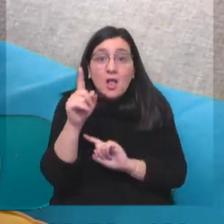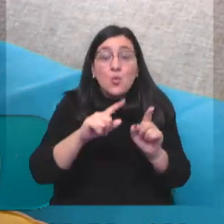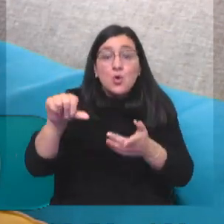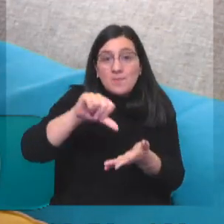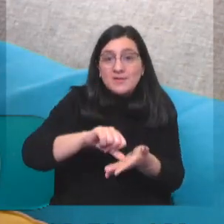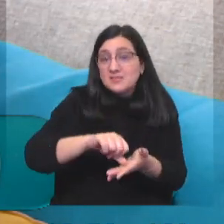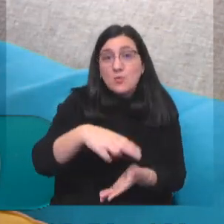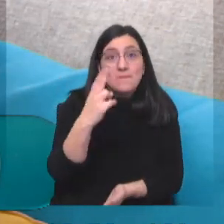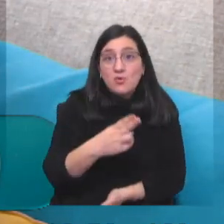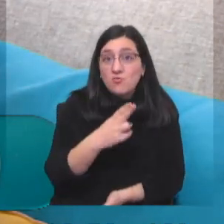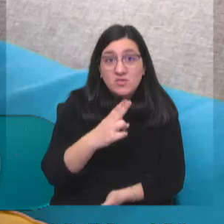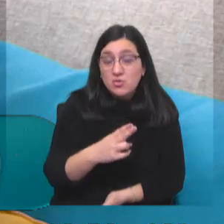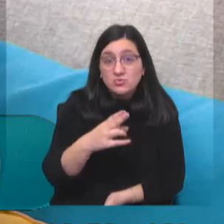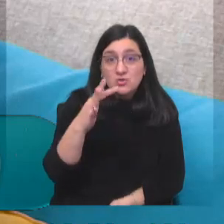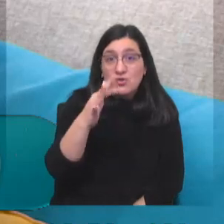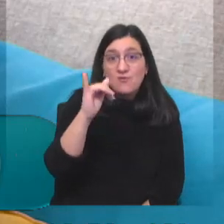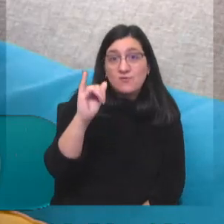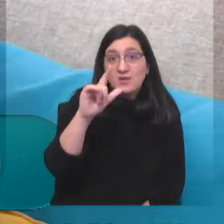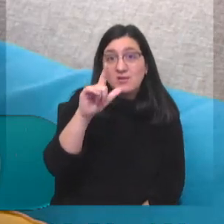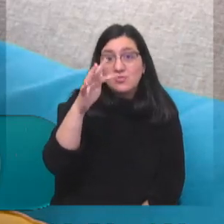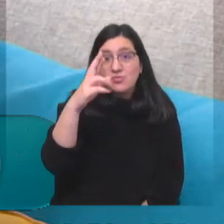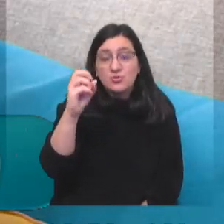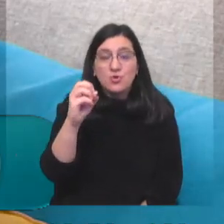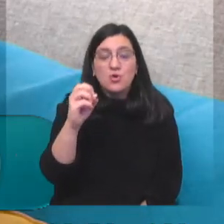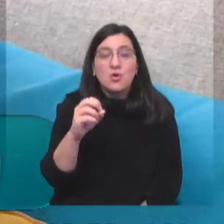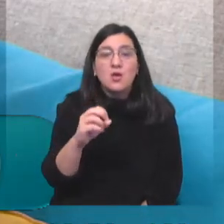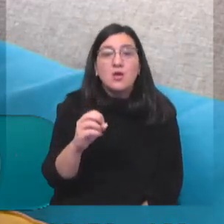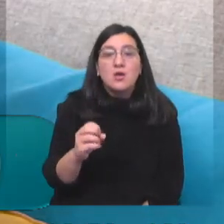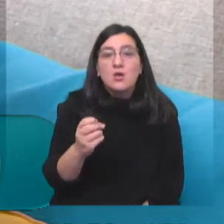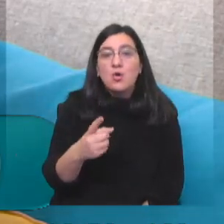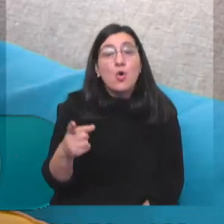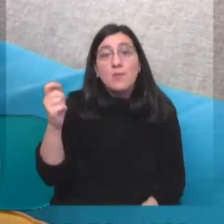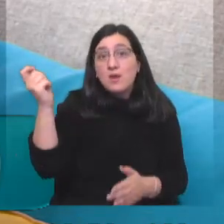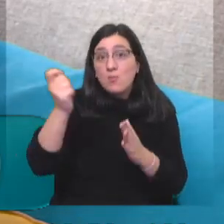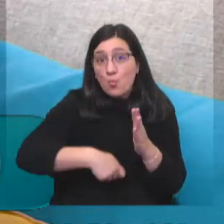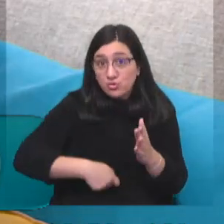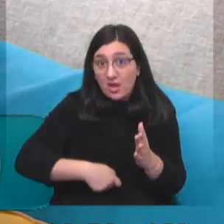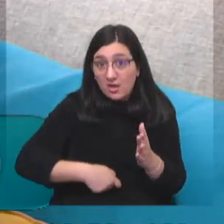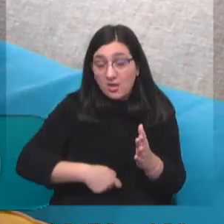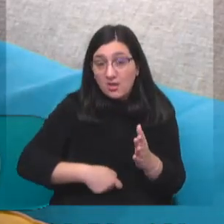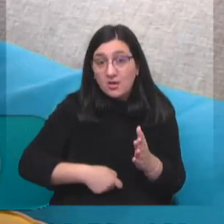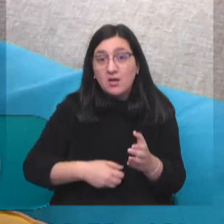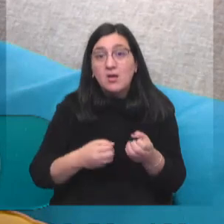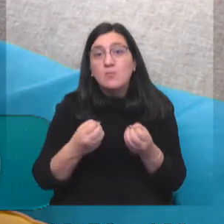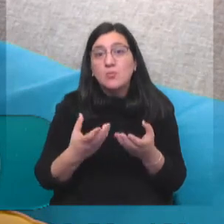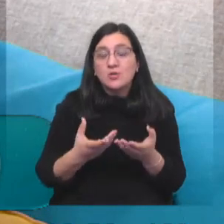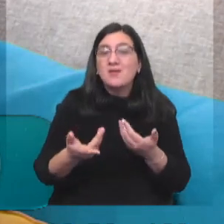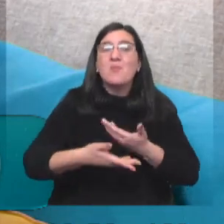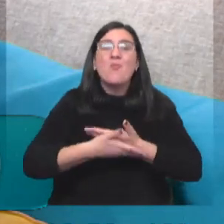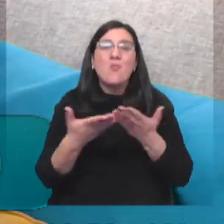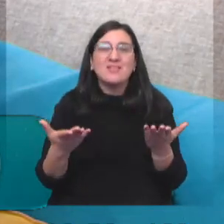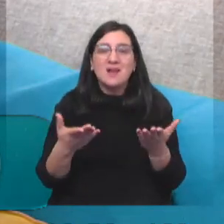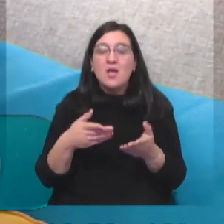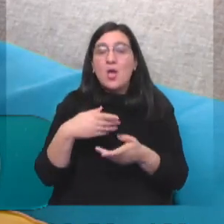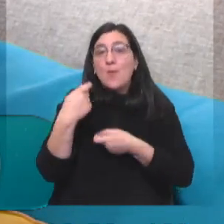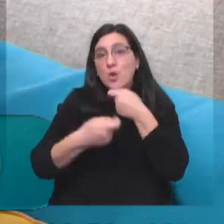han prohibido el uso de filtros a los influencers o les ponen multas, principalmente cuando muestran productos